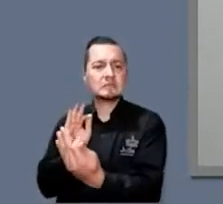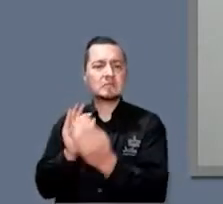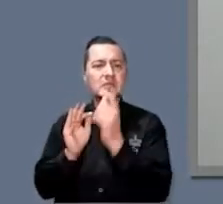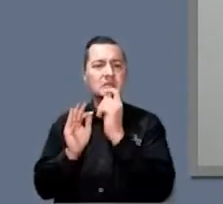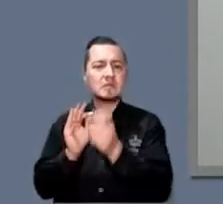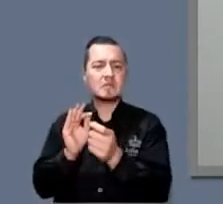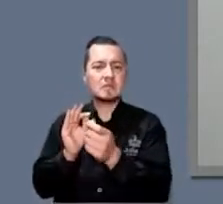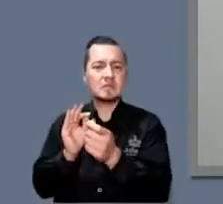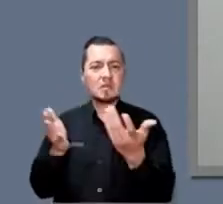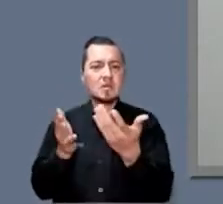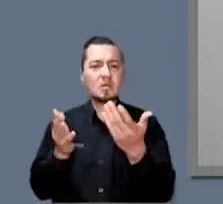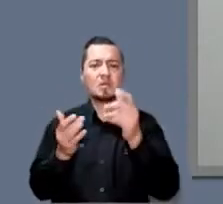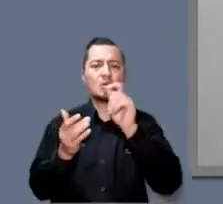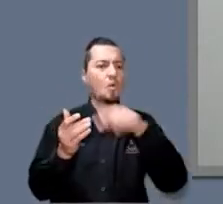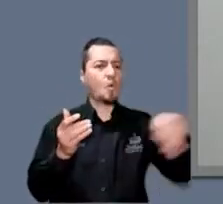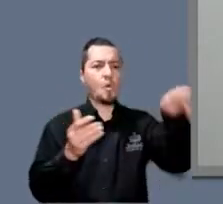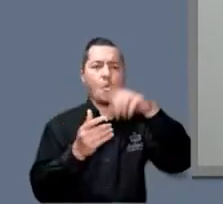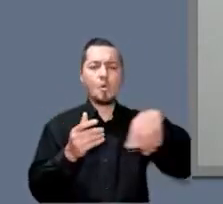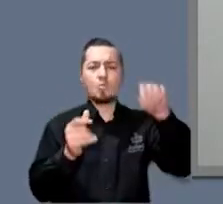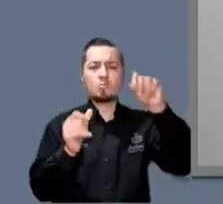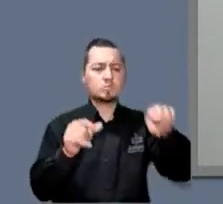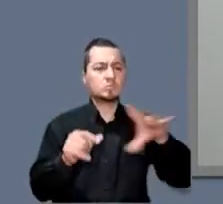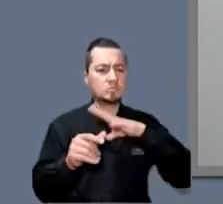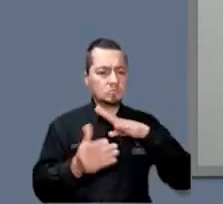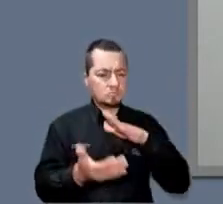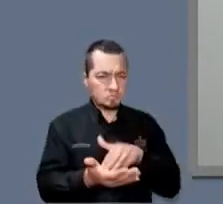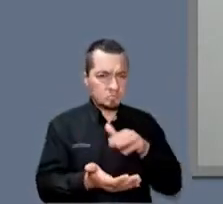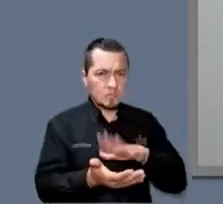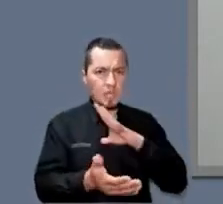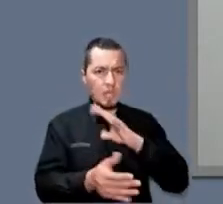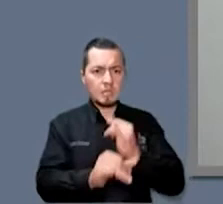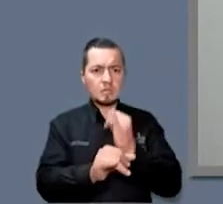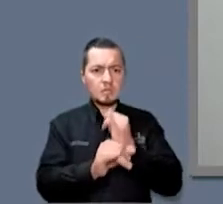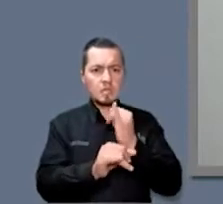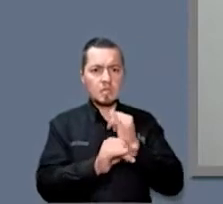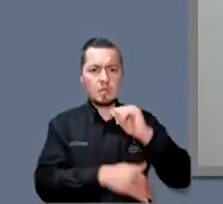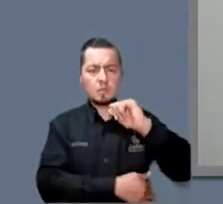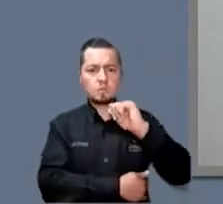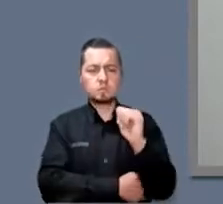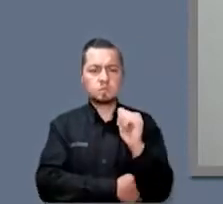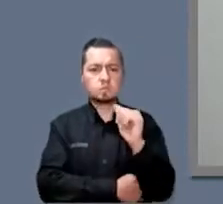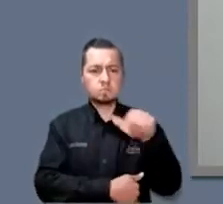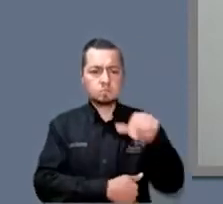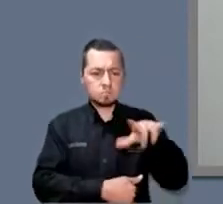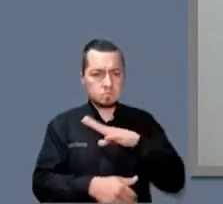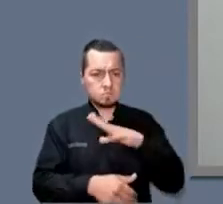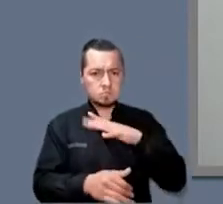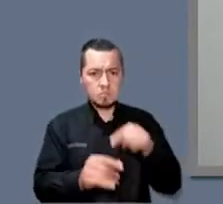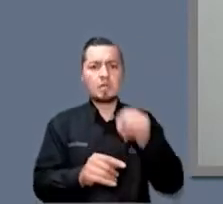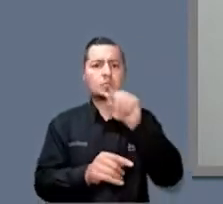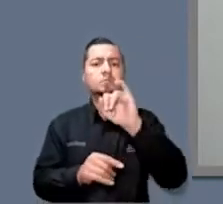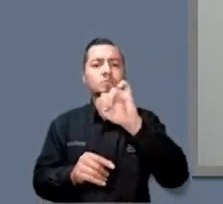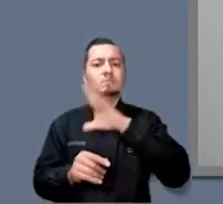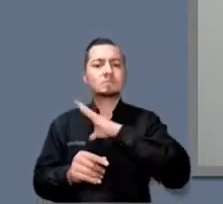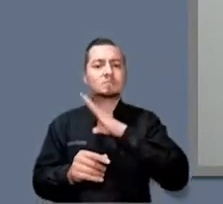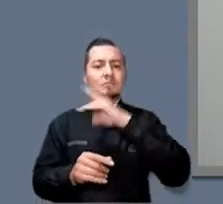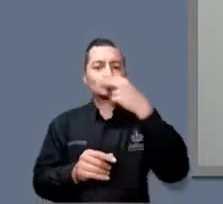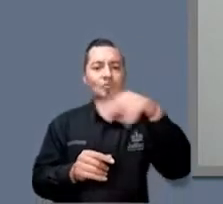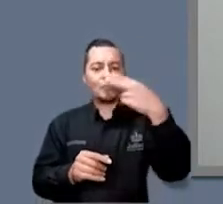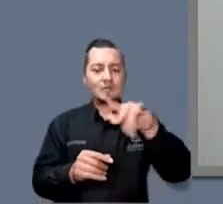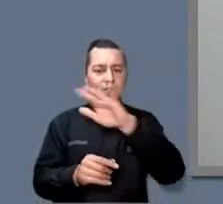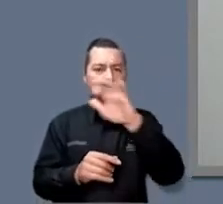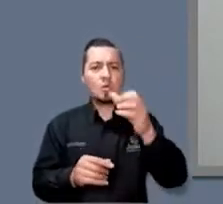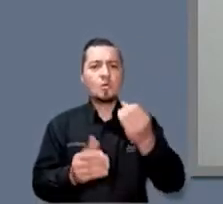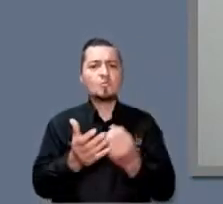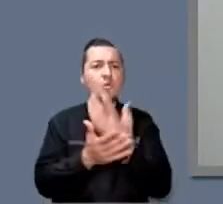siempre los médicos van a tener esta información disponible para dar un mejor trato y